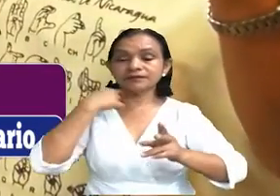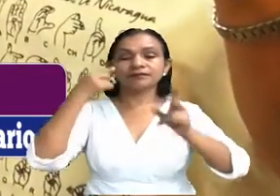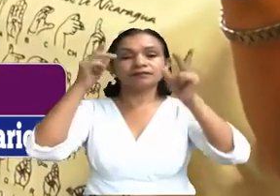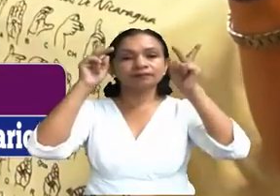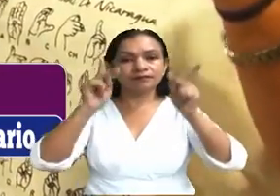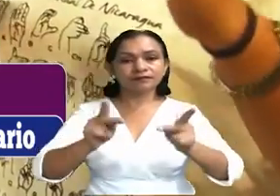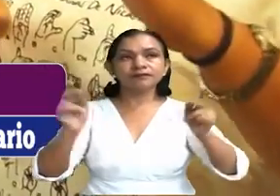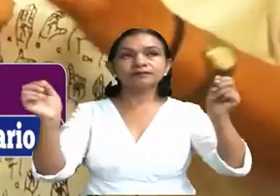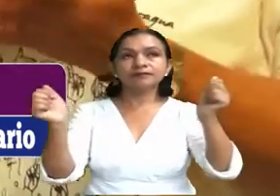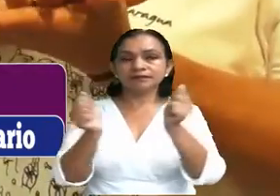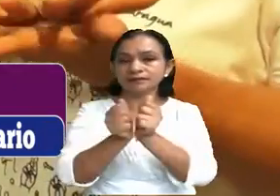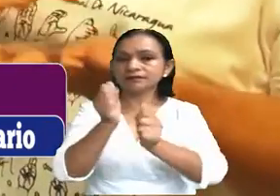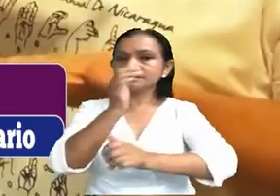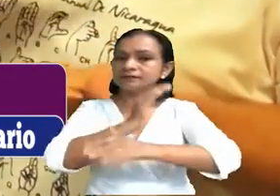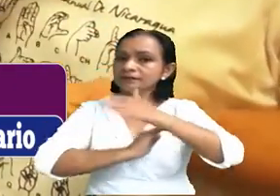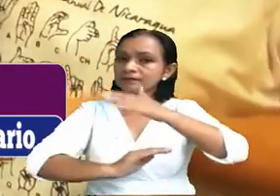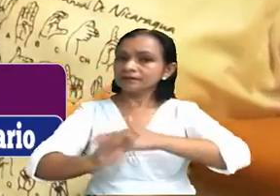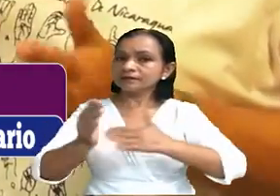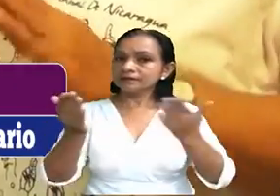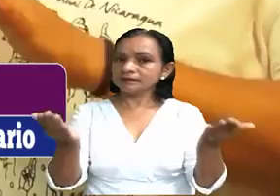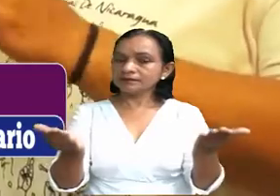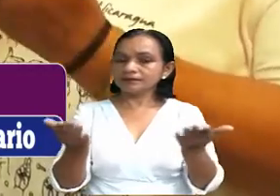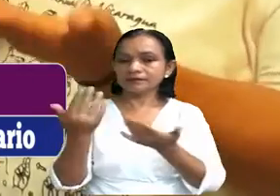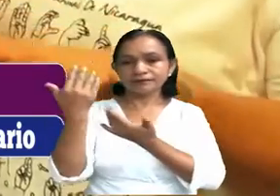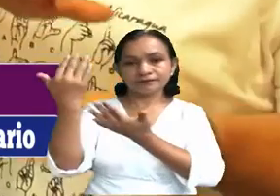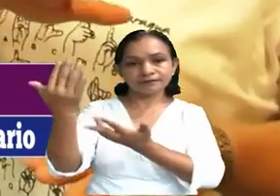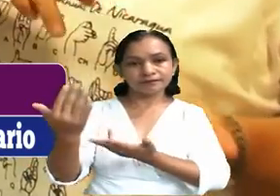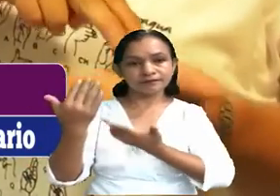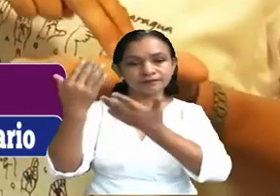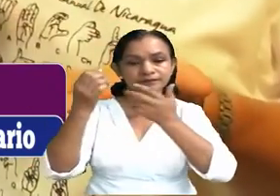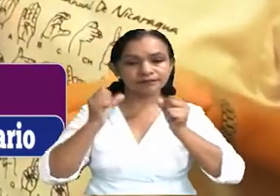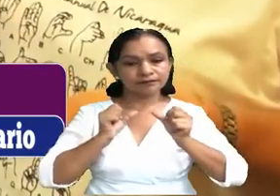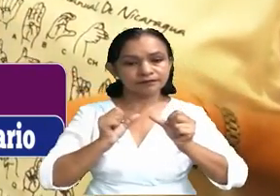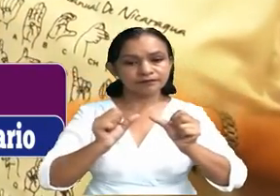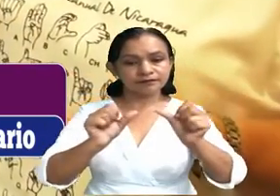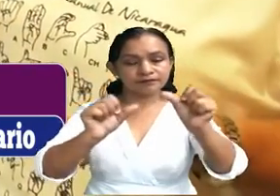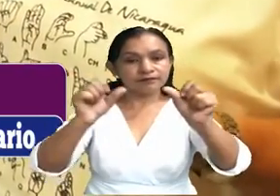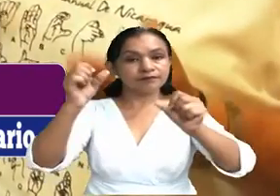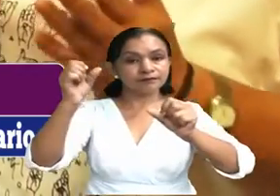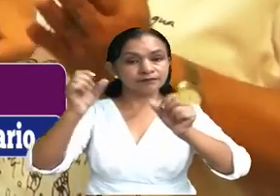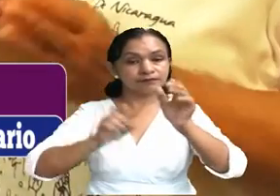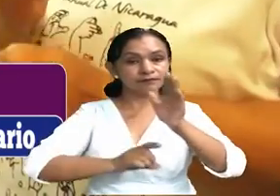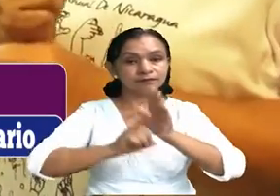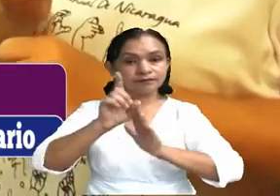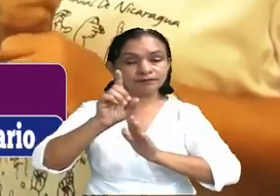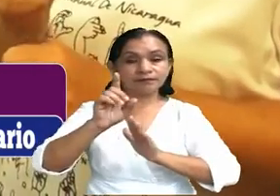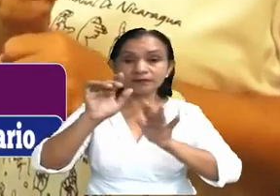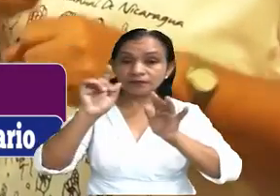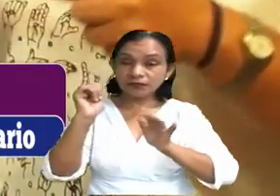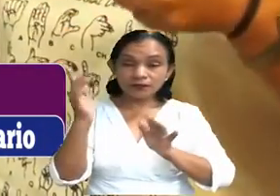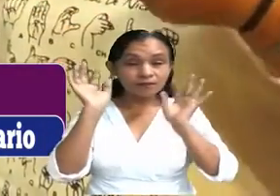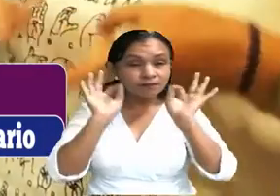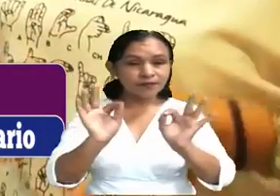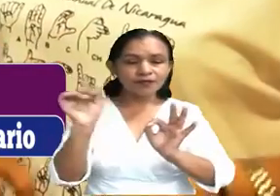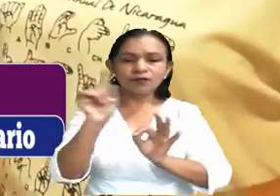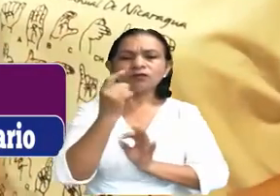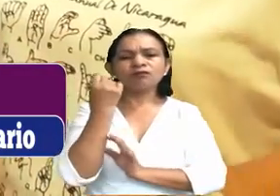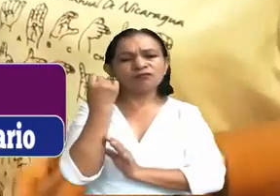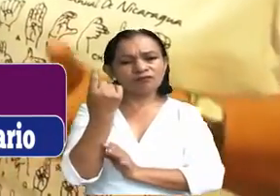personas con discapacidad, y así esperamos seguir avanzando, pues, porque sabemos que no todo está hecho.